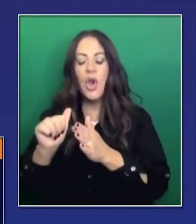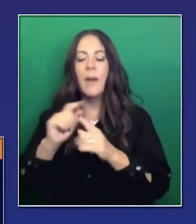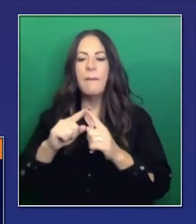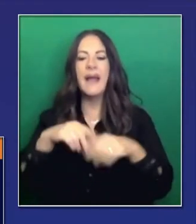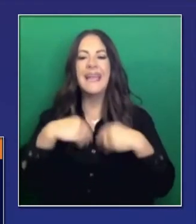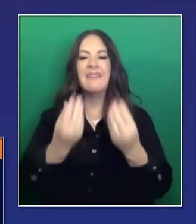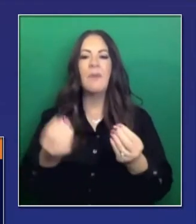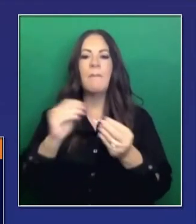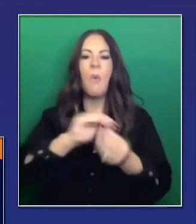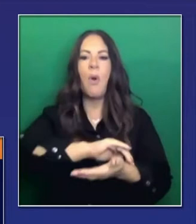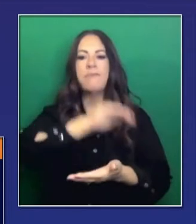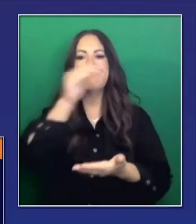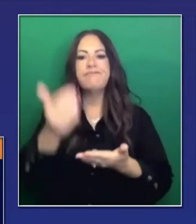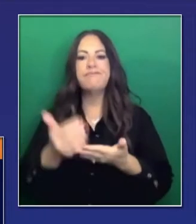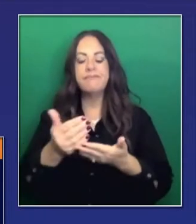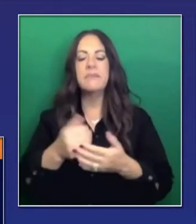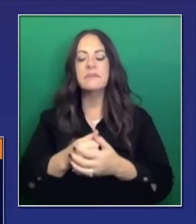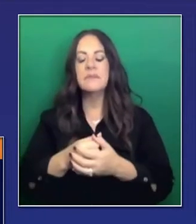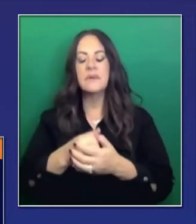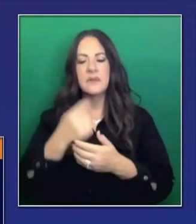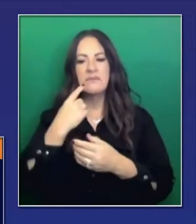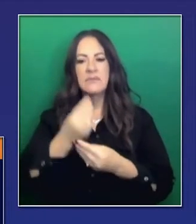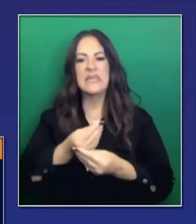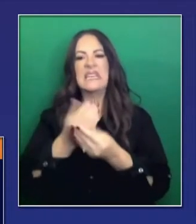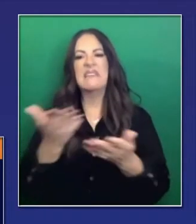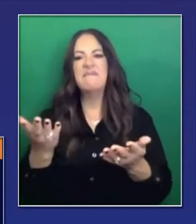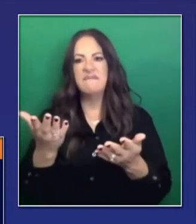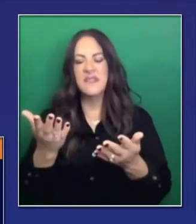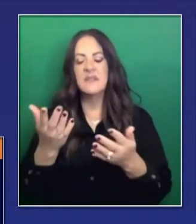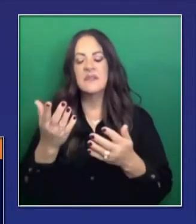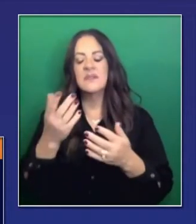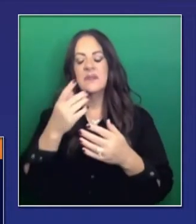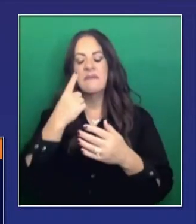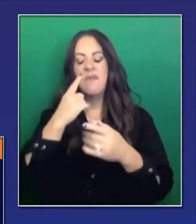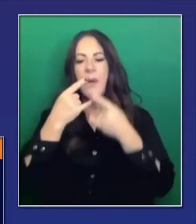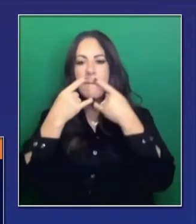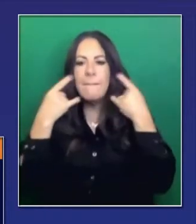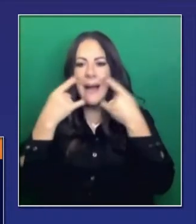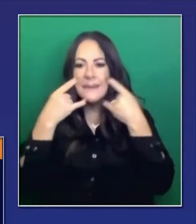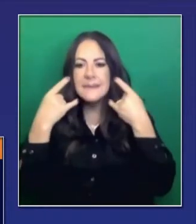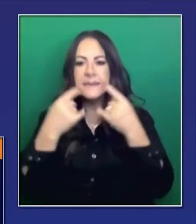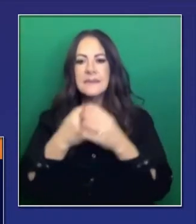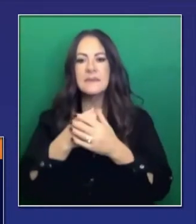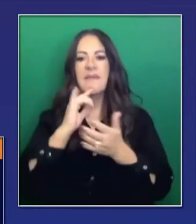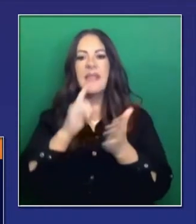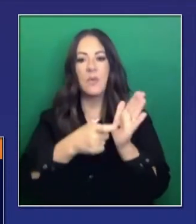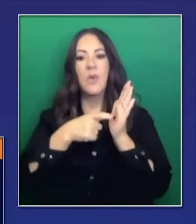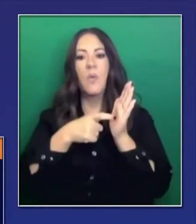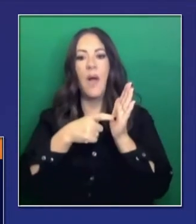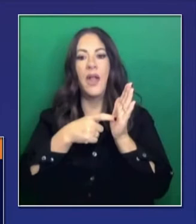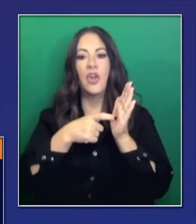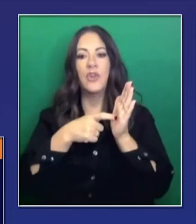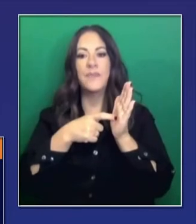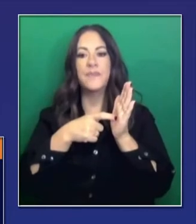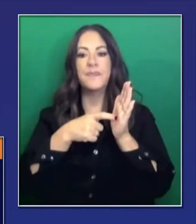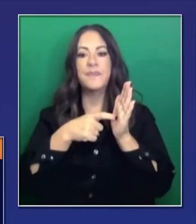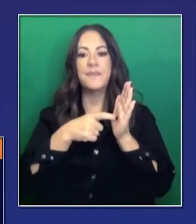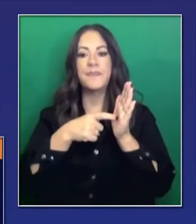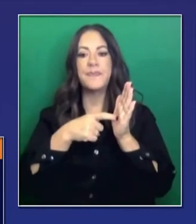nuestros recursos para obtener protección personal, particularmente mascarillas. Parte de ese trabajo que se hizo